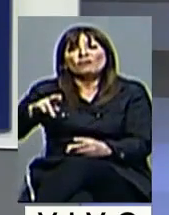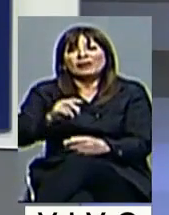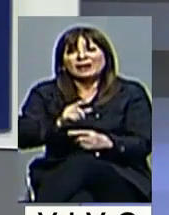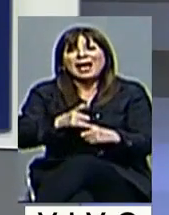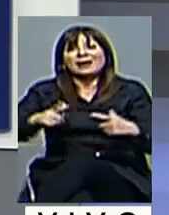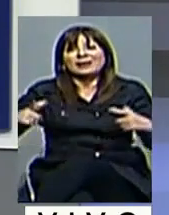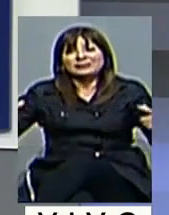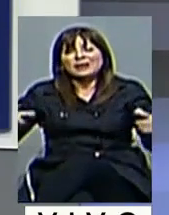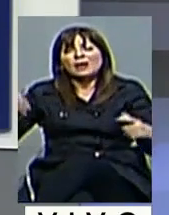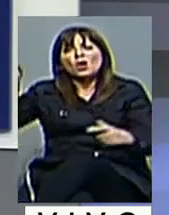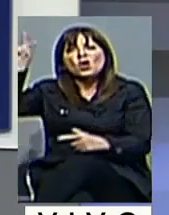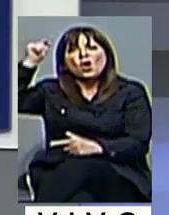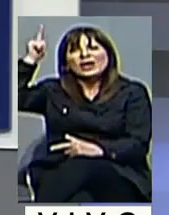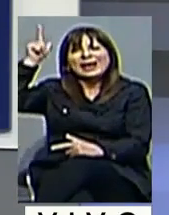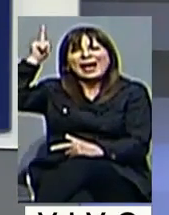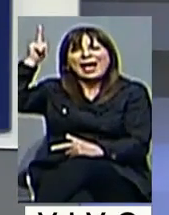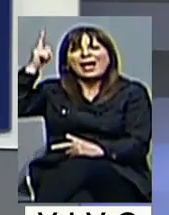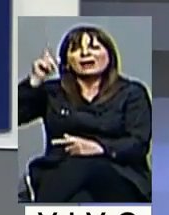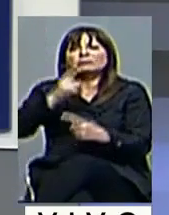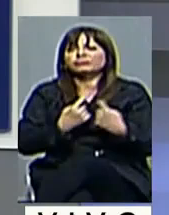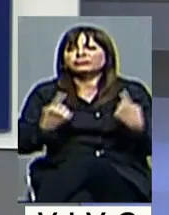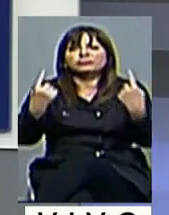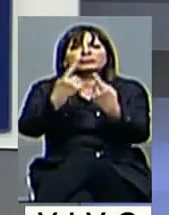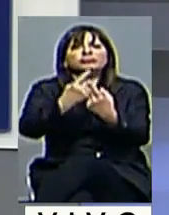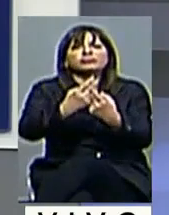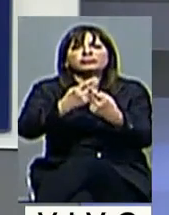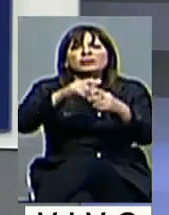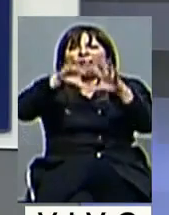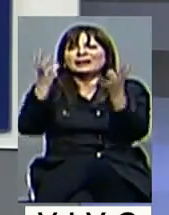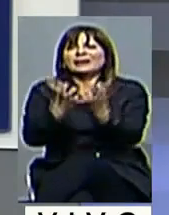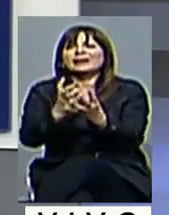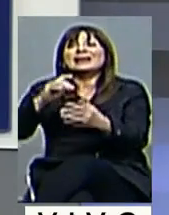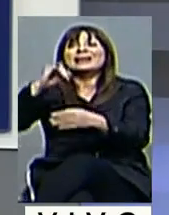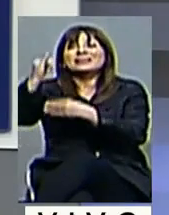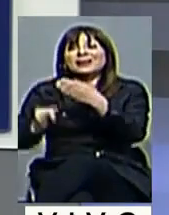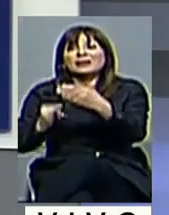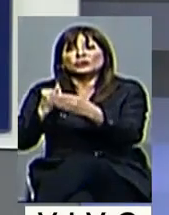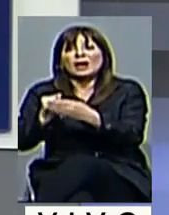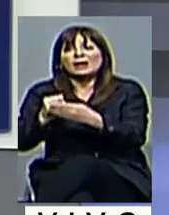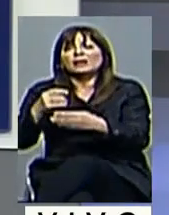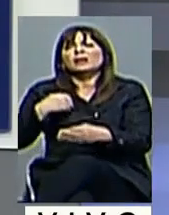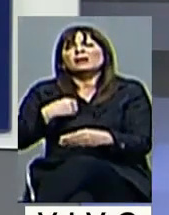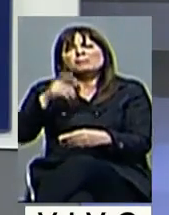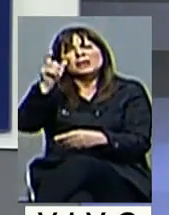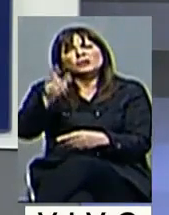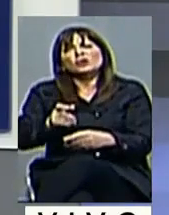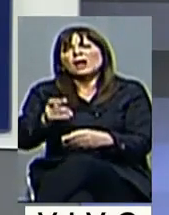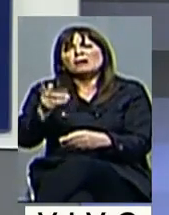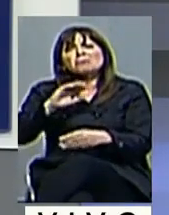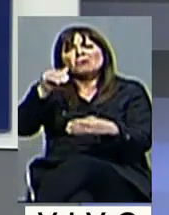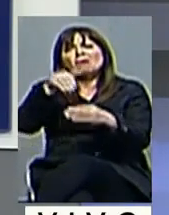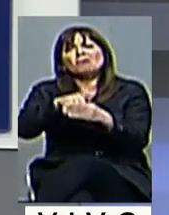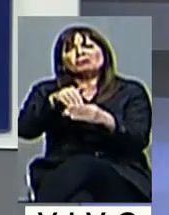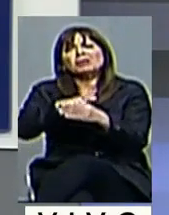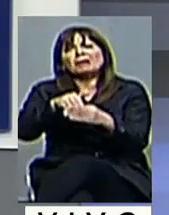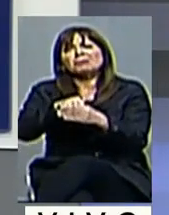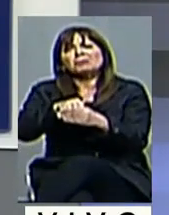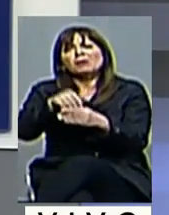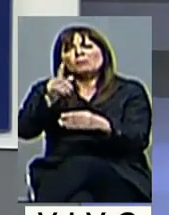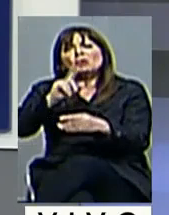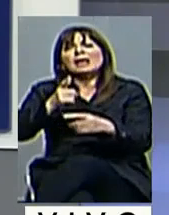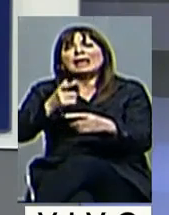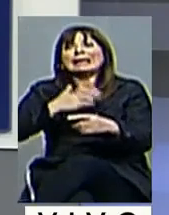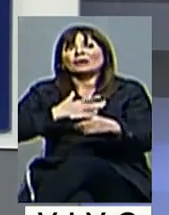porque es una lógica que se da en el ámbito internacional. La gente yo creo que no votó en cuanto a quiero crecer, sino que votó porque detrás hubo una campaña,